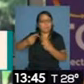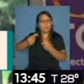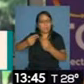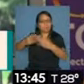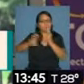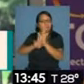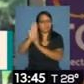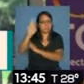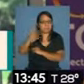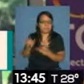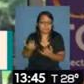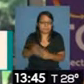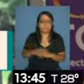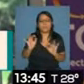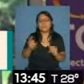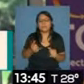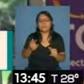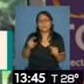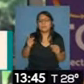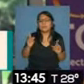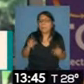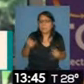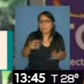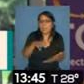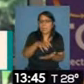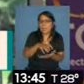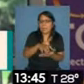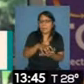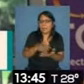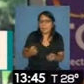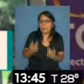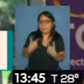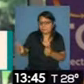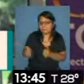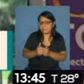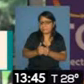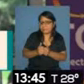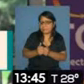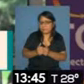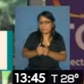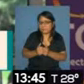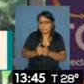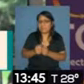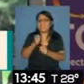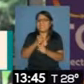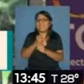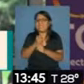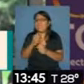También nos acompañaron empresas que están trabajando en la